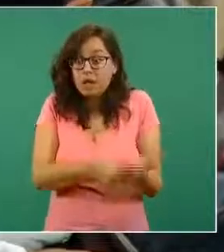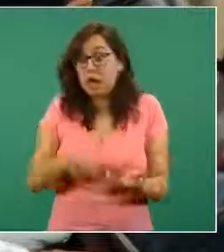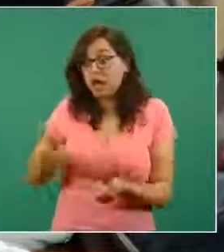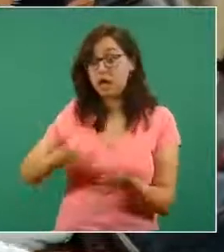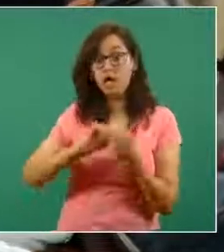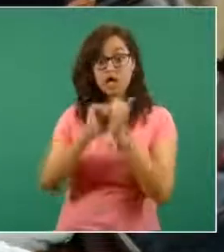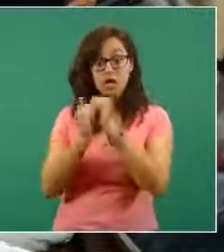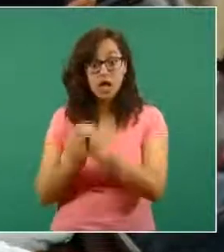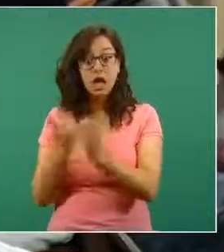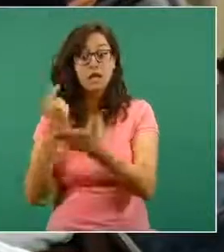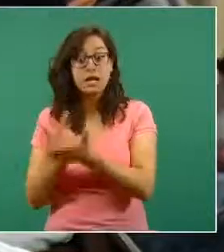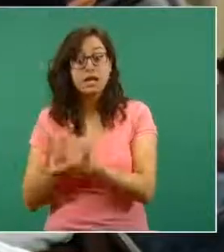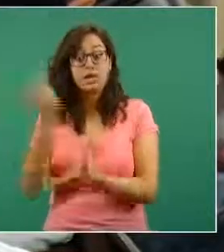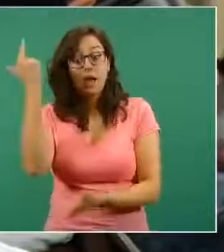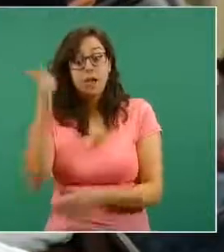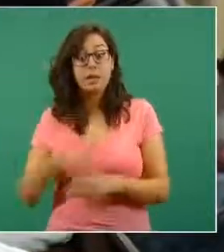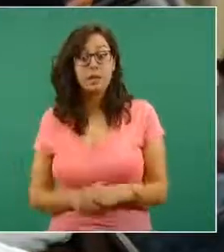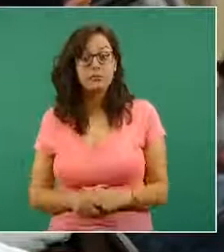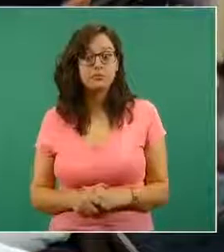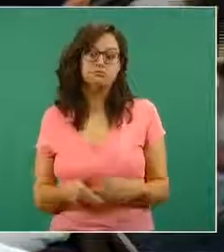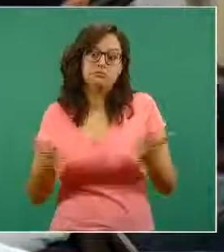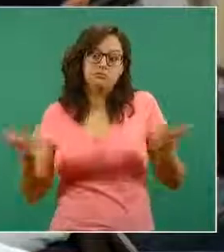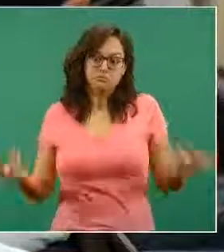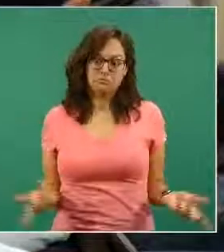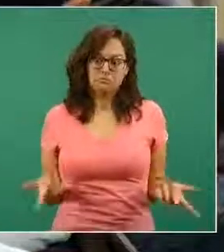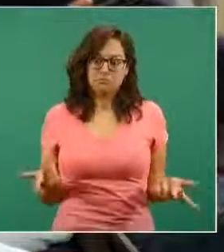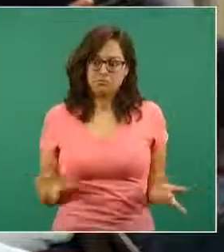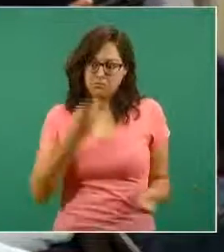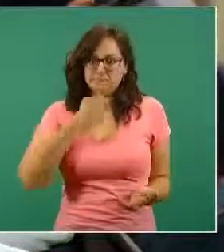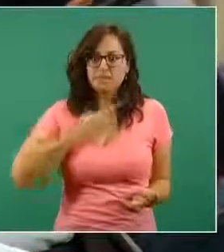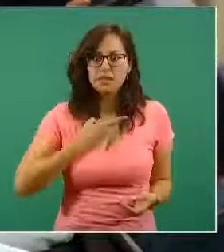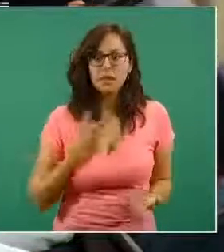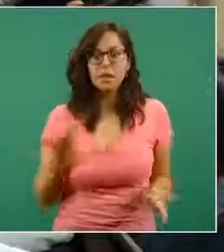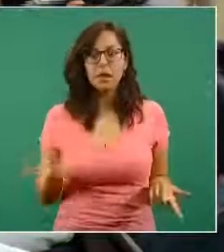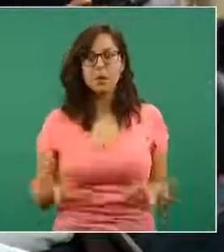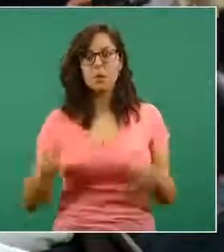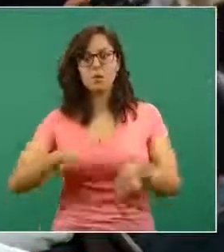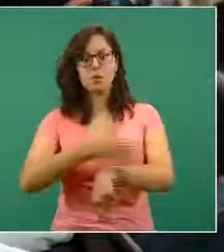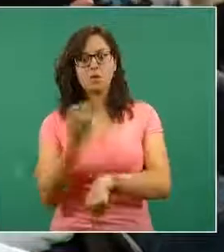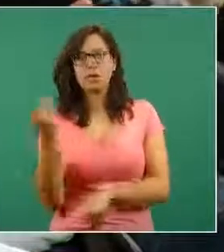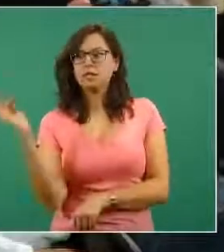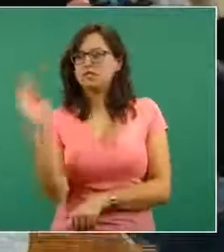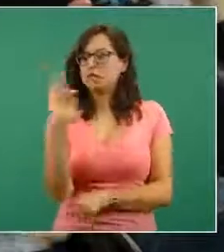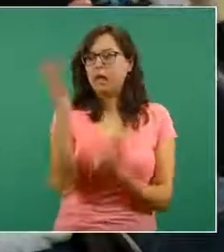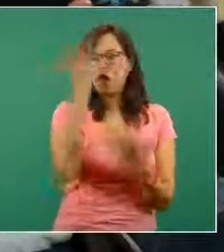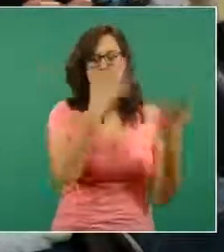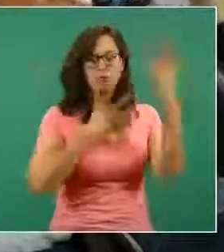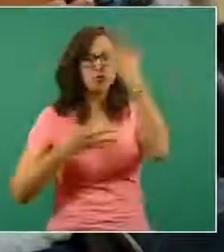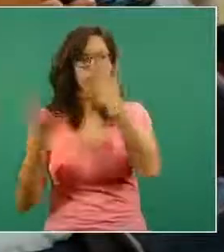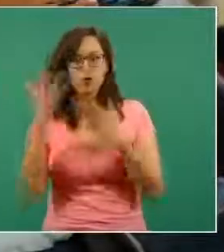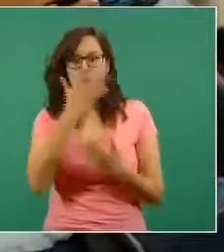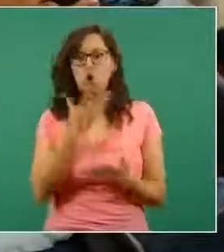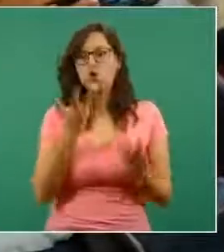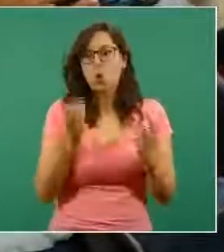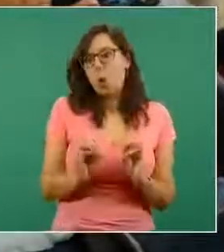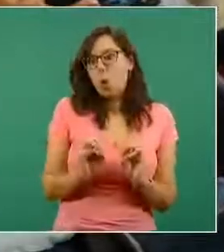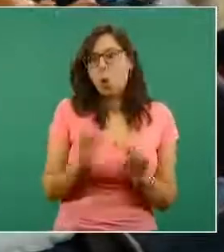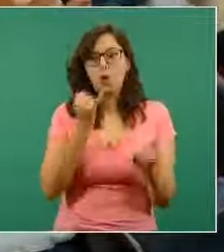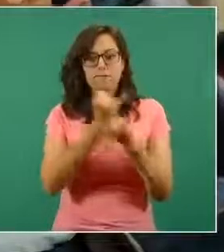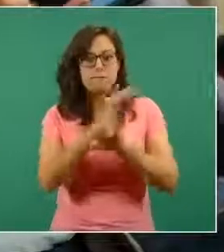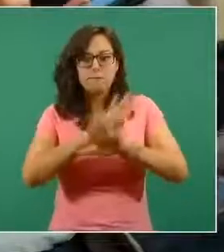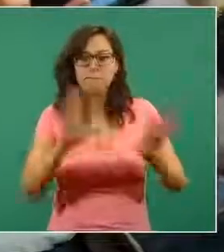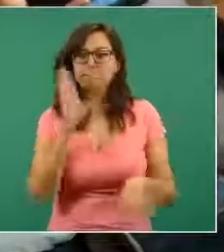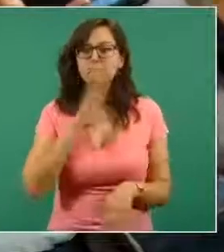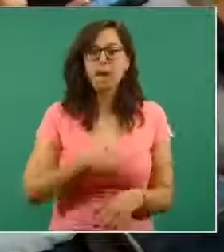salud. Precisamente para que no haya este tipo de confusiones, o que estemos manejando información